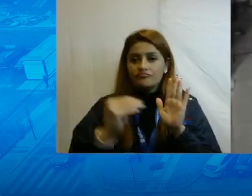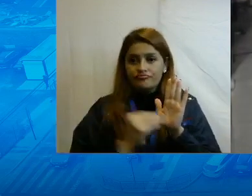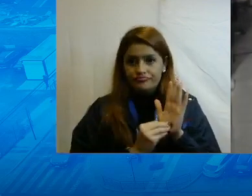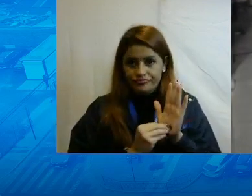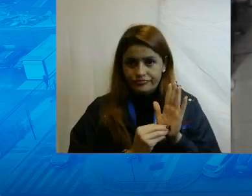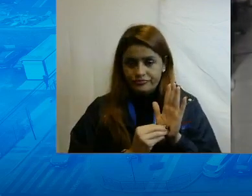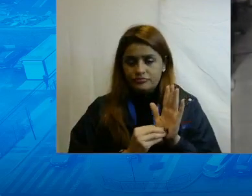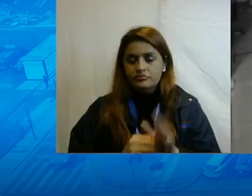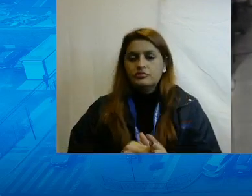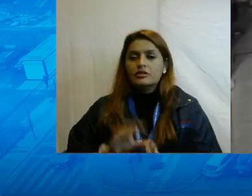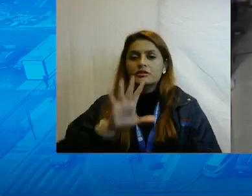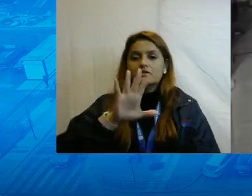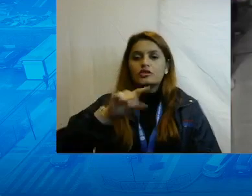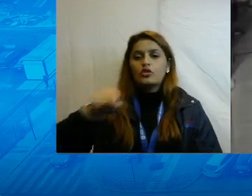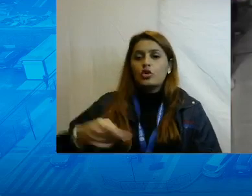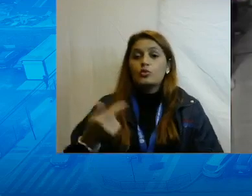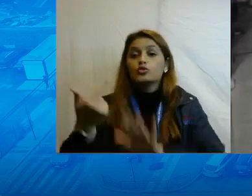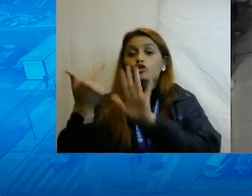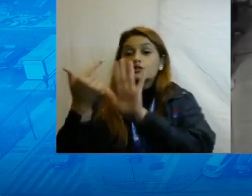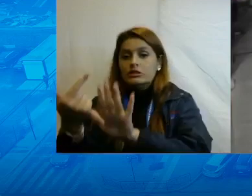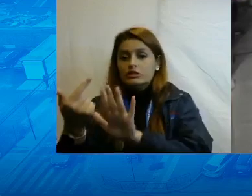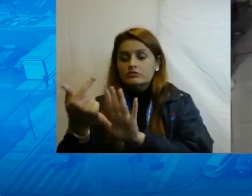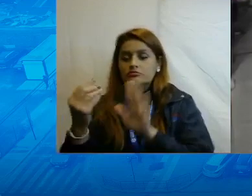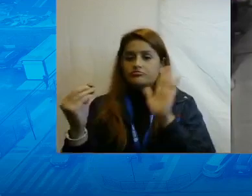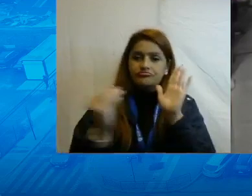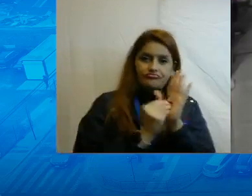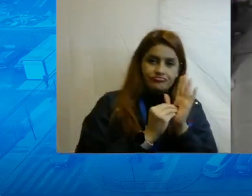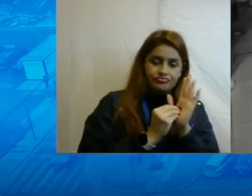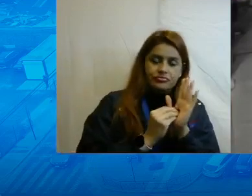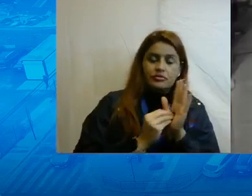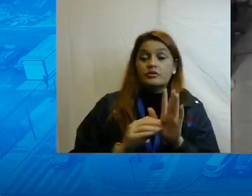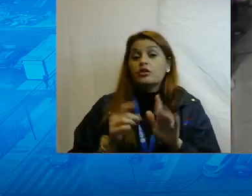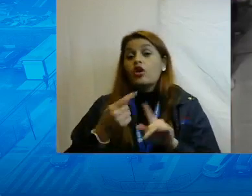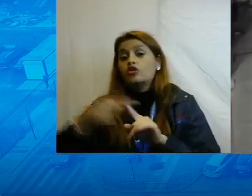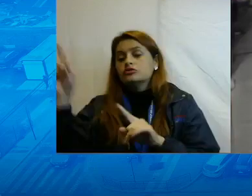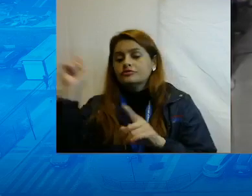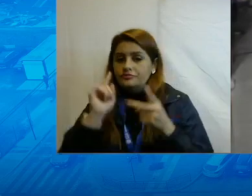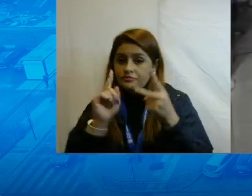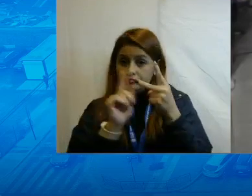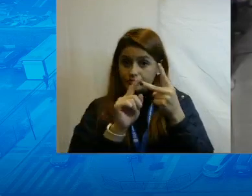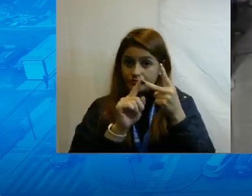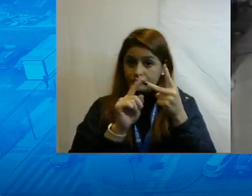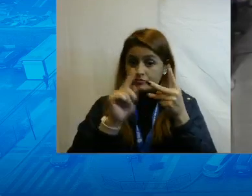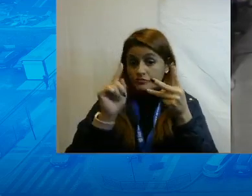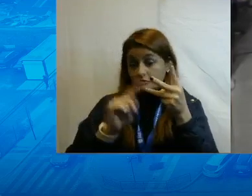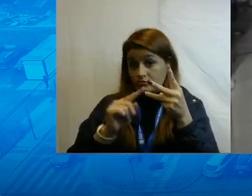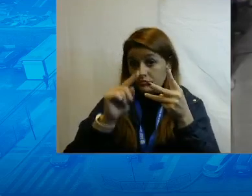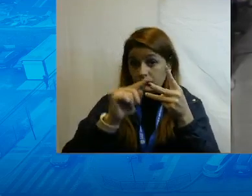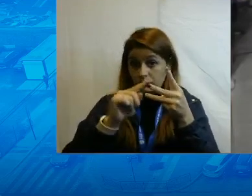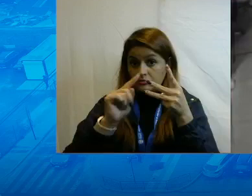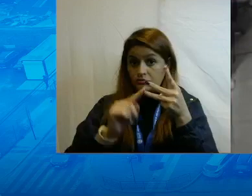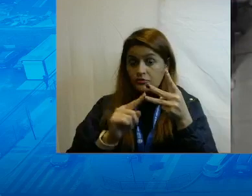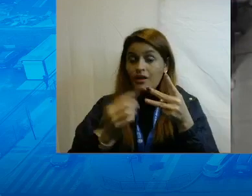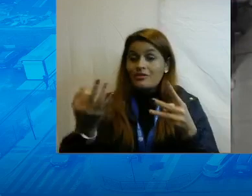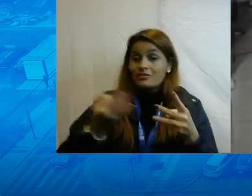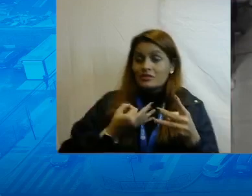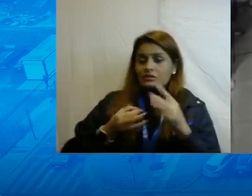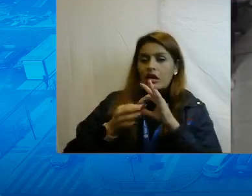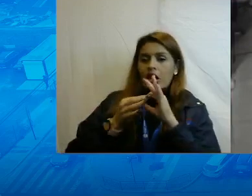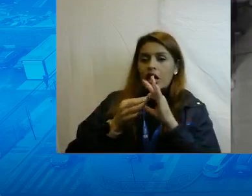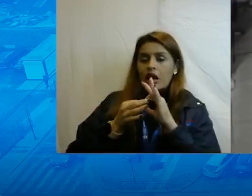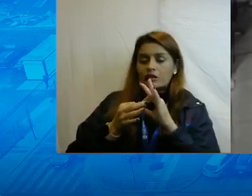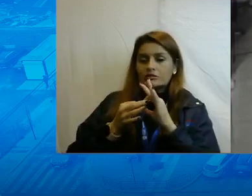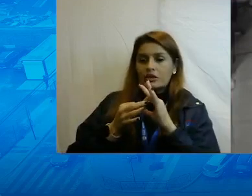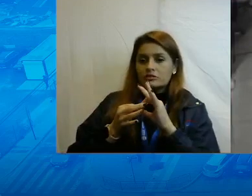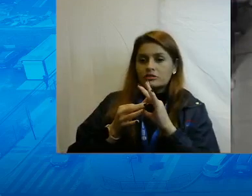un 5.7. En relación a los otros puntos, concejal, bueno, agradecer la transmisión